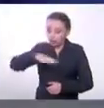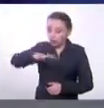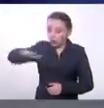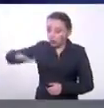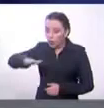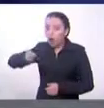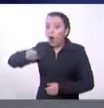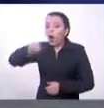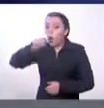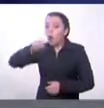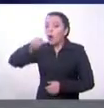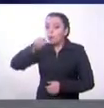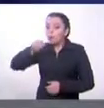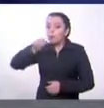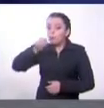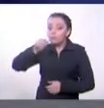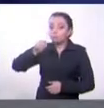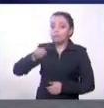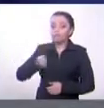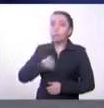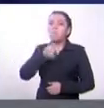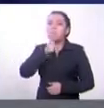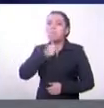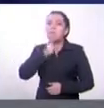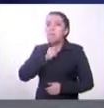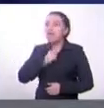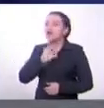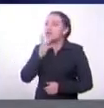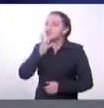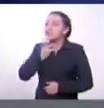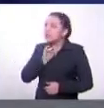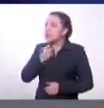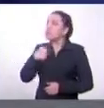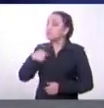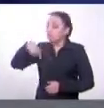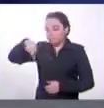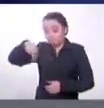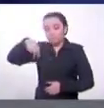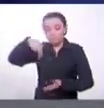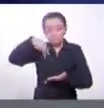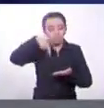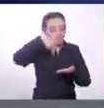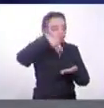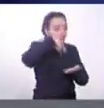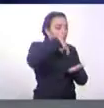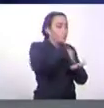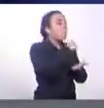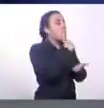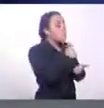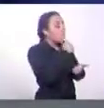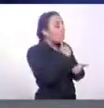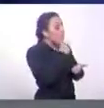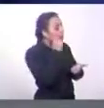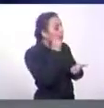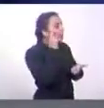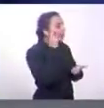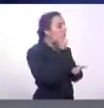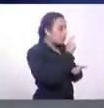y se levantó y se fue. Cuando llegó al baño, él encontró